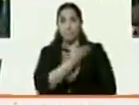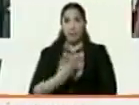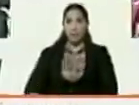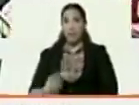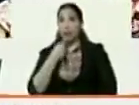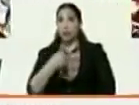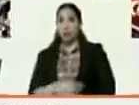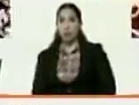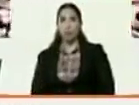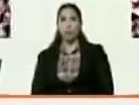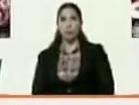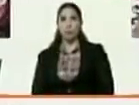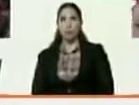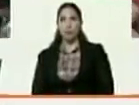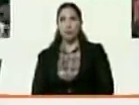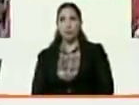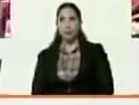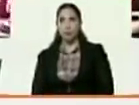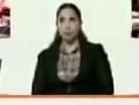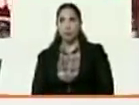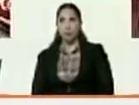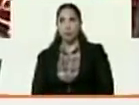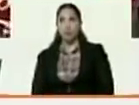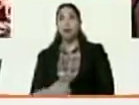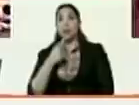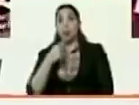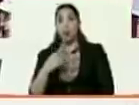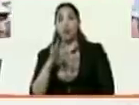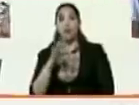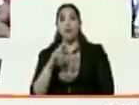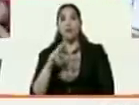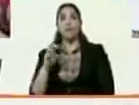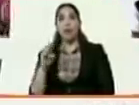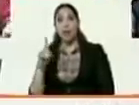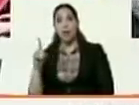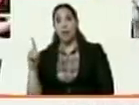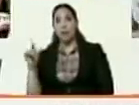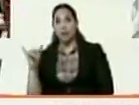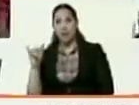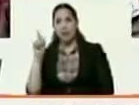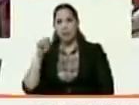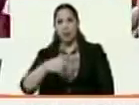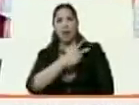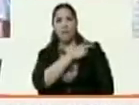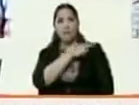dicho, y se lo ha dicho a Freddy y a los compañeros jefes militares.